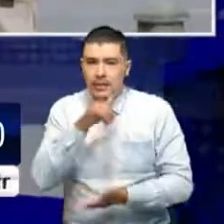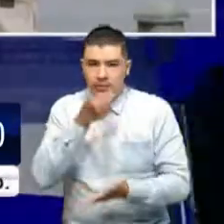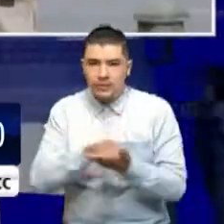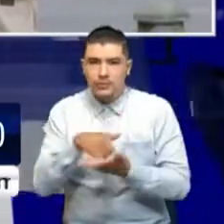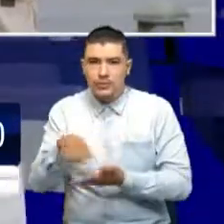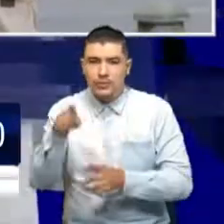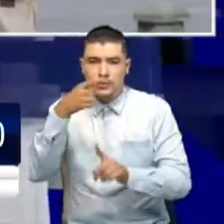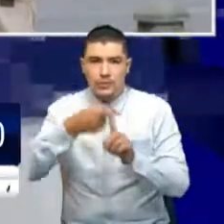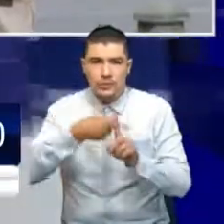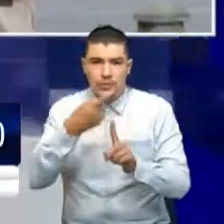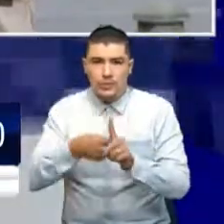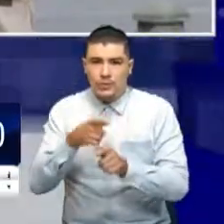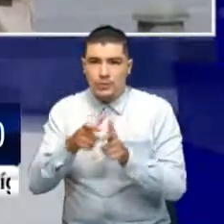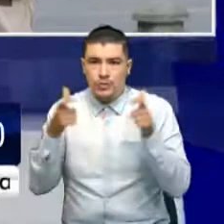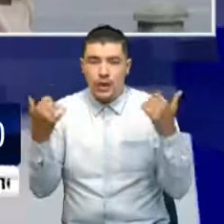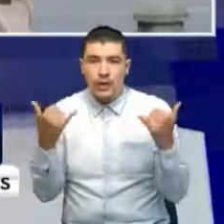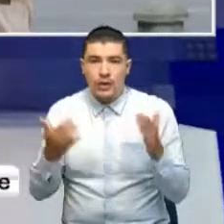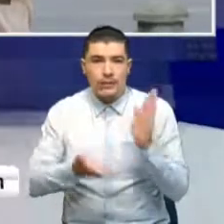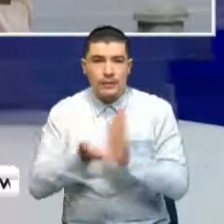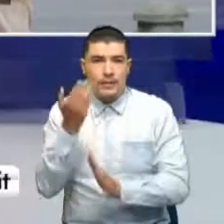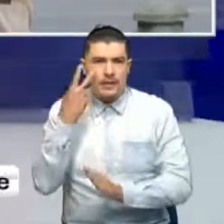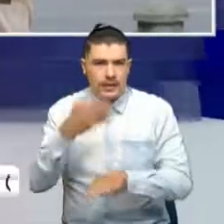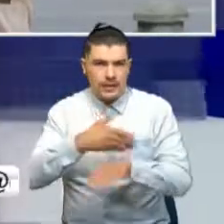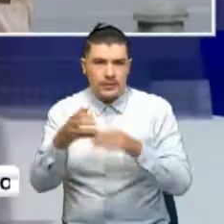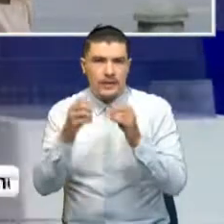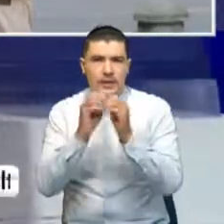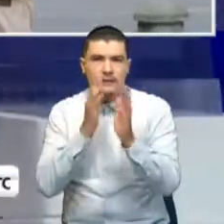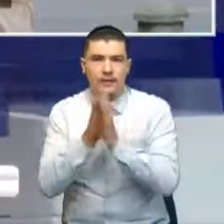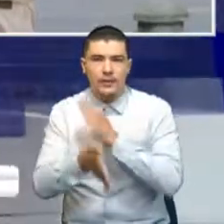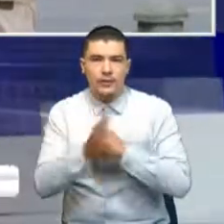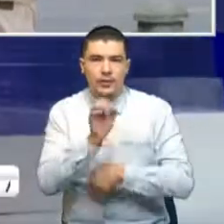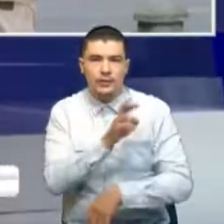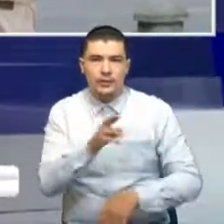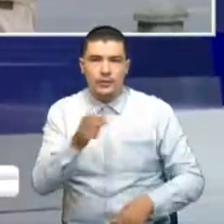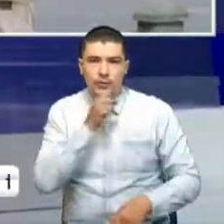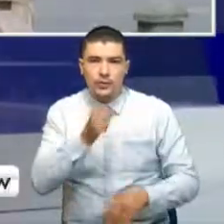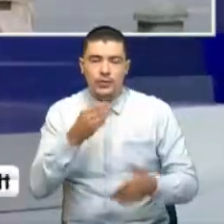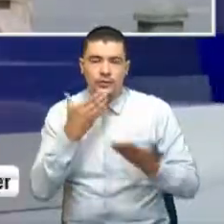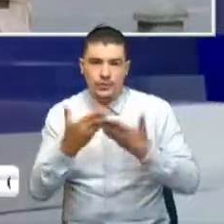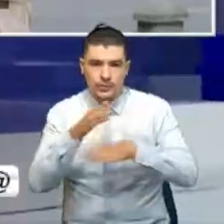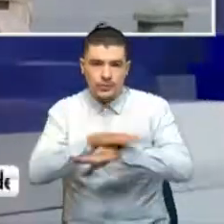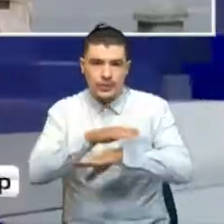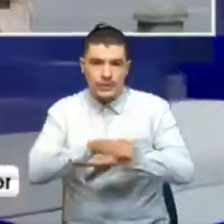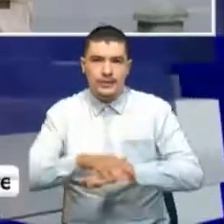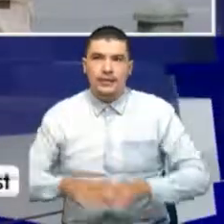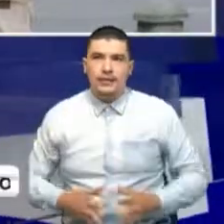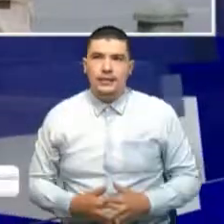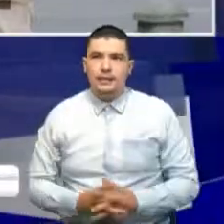los arriendos. Información original a esta hora desde Bucaramanga. Continúen ustedes, compañeros, en estudio.